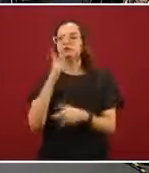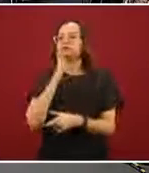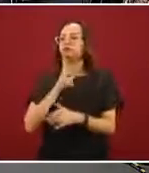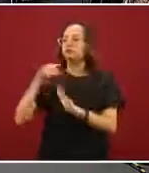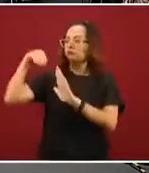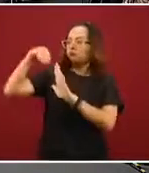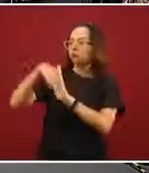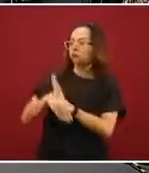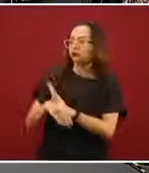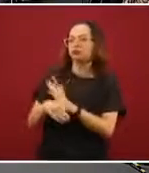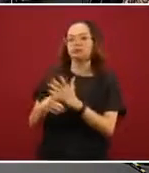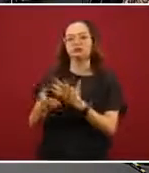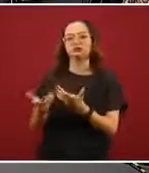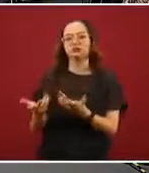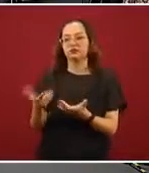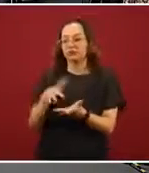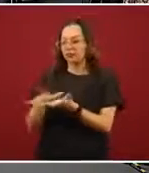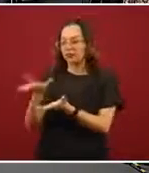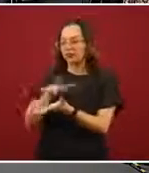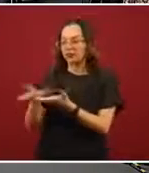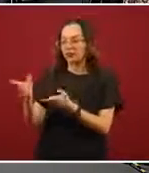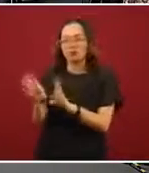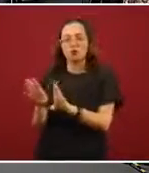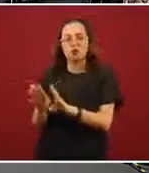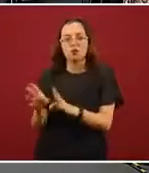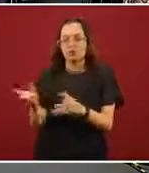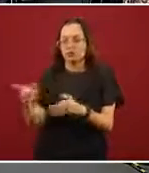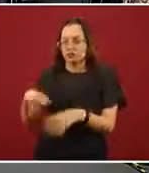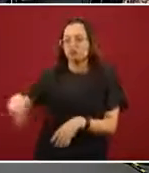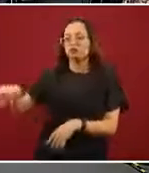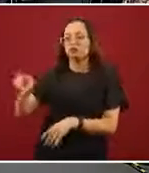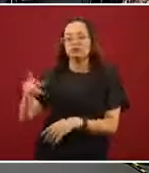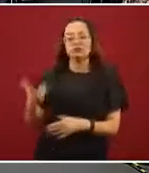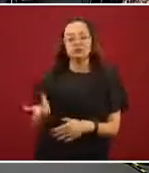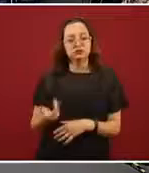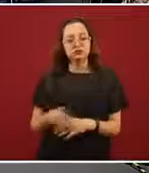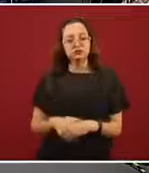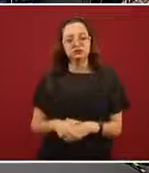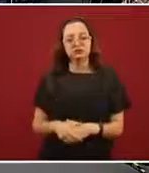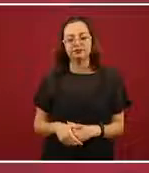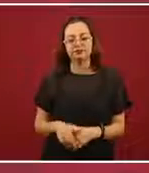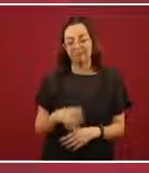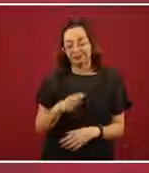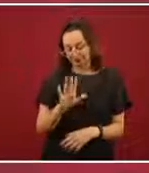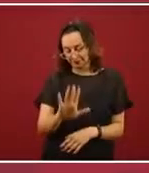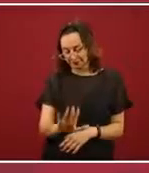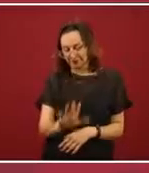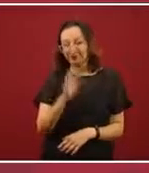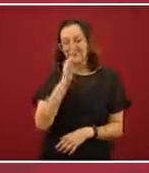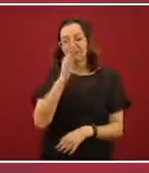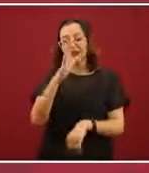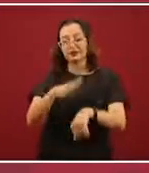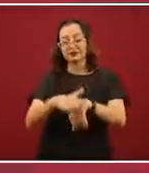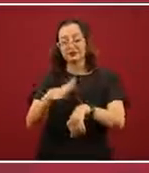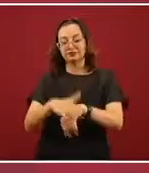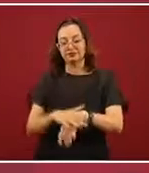que ya sabemos? Sí. Nada más aclararles que el 90% de los